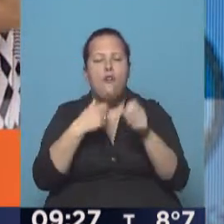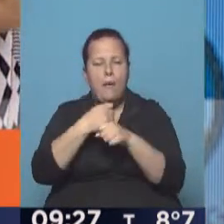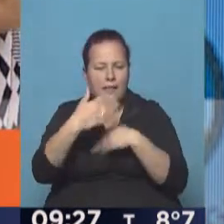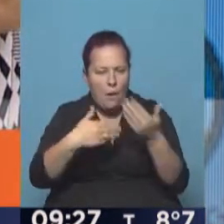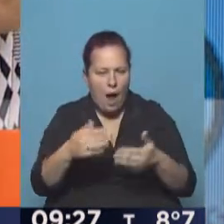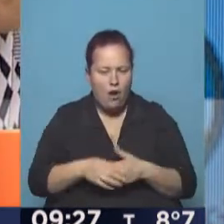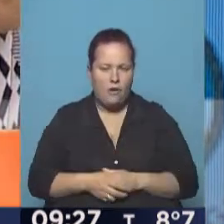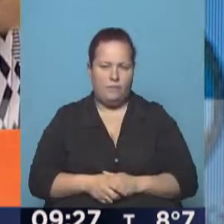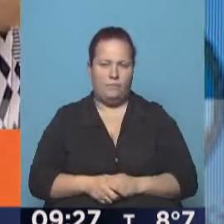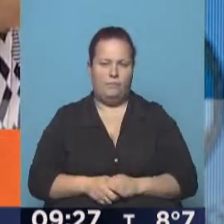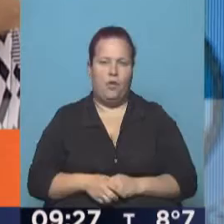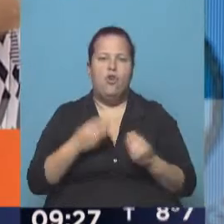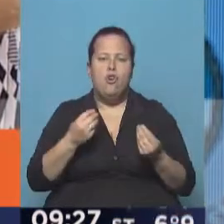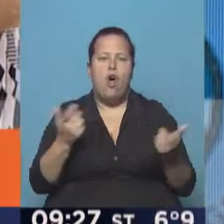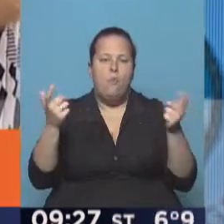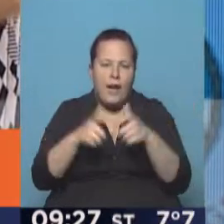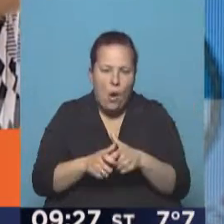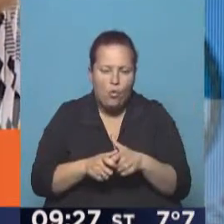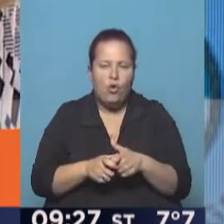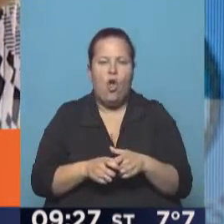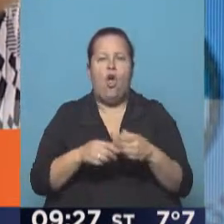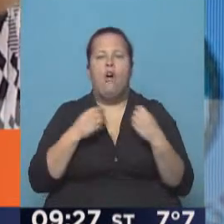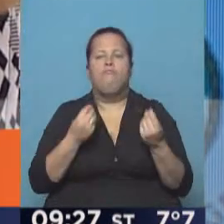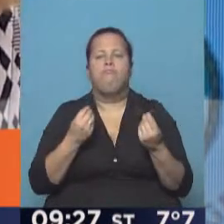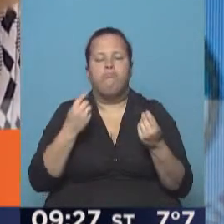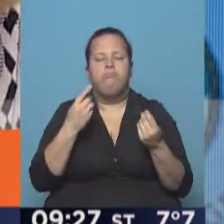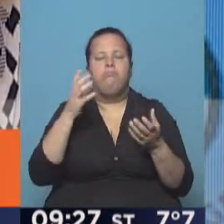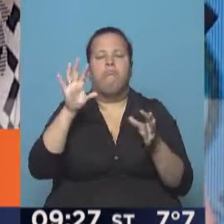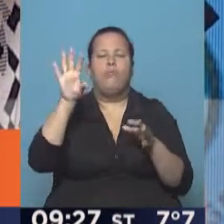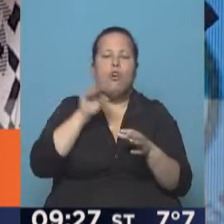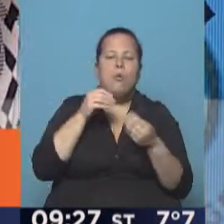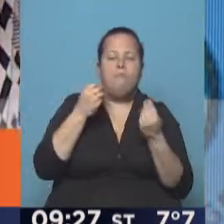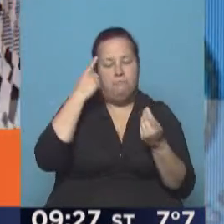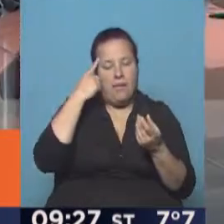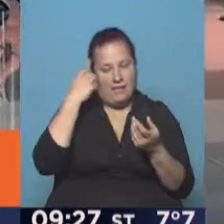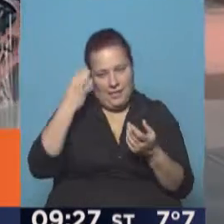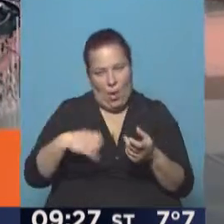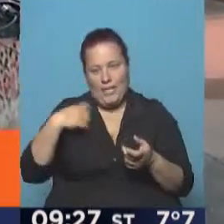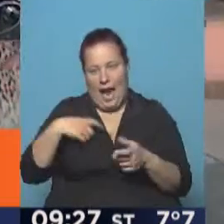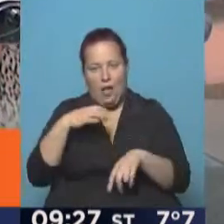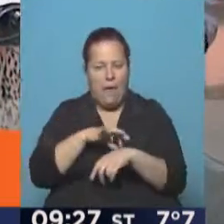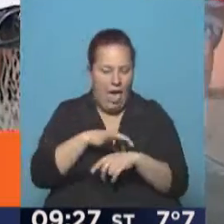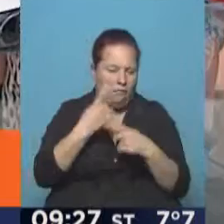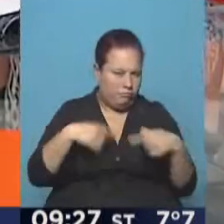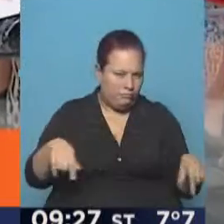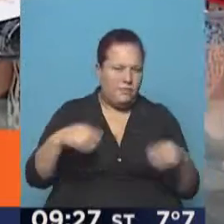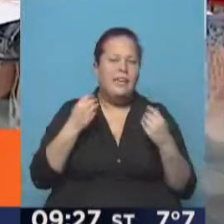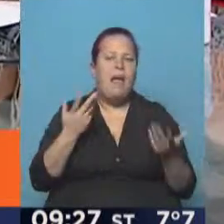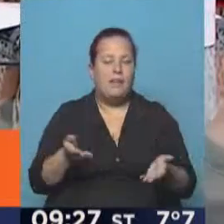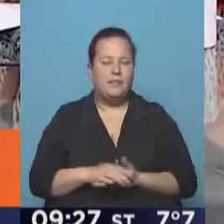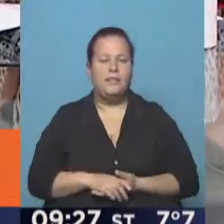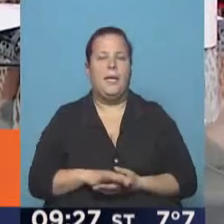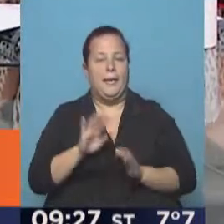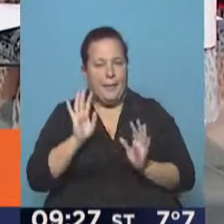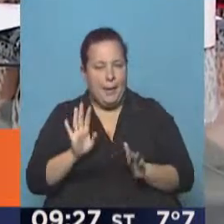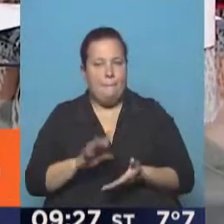trabajándolo? ¿Cómo fueron esas reuniones? ¿Y qué referentes? Supongo que lógicamente los gremios médicos y ¿quiénes más?